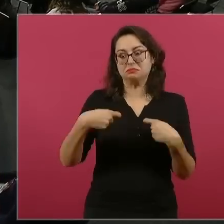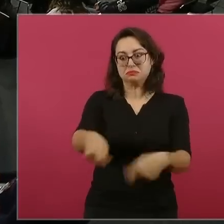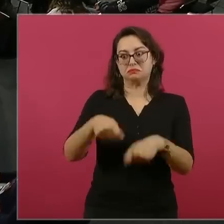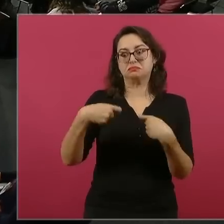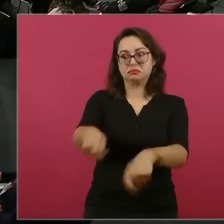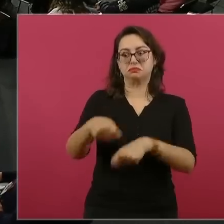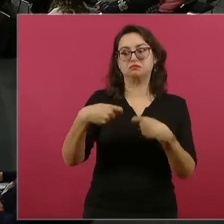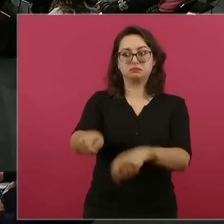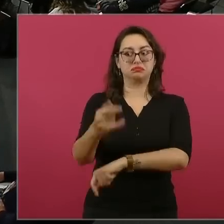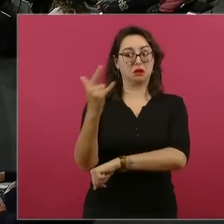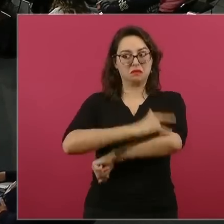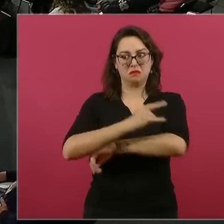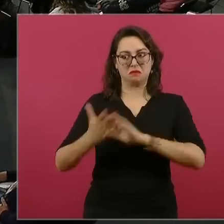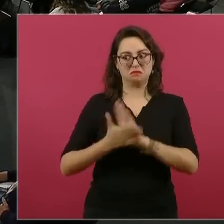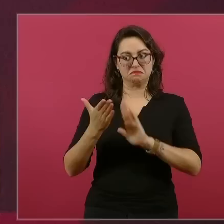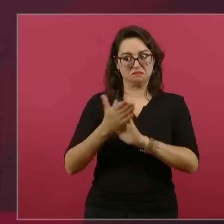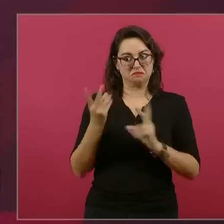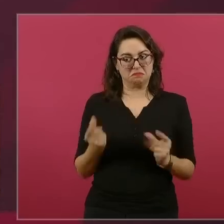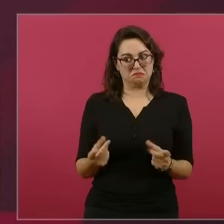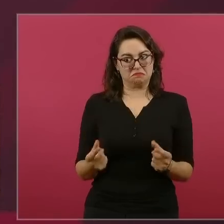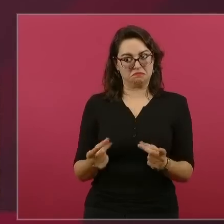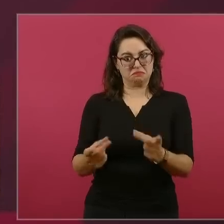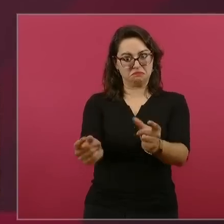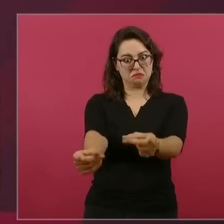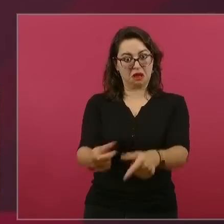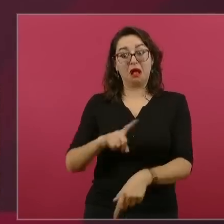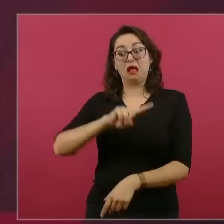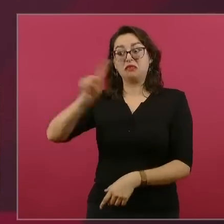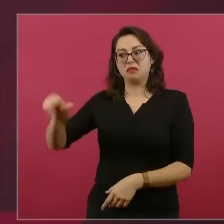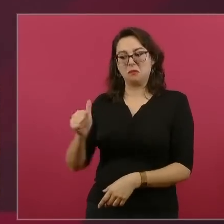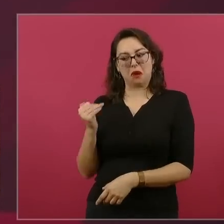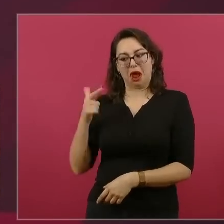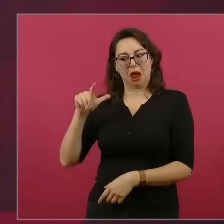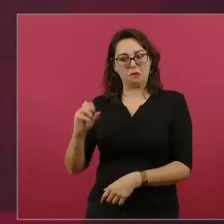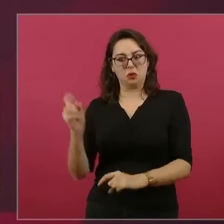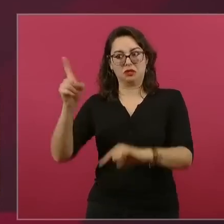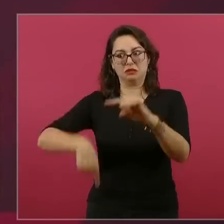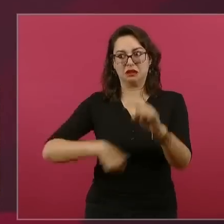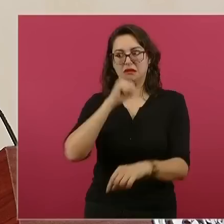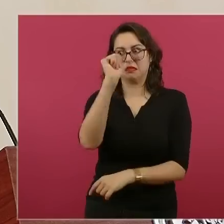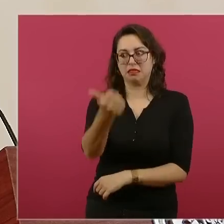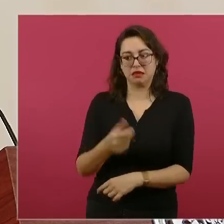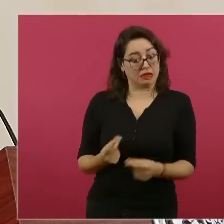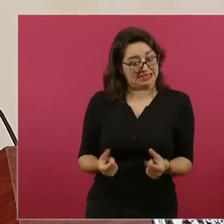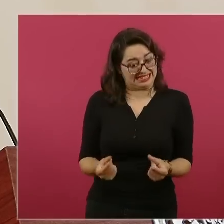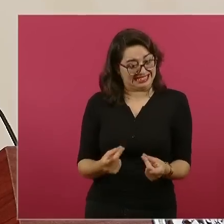poder dar marcha atrás, no se va a atrever.